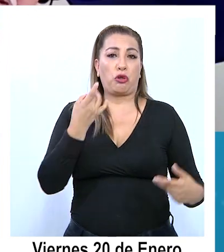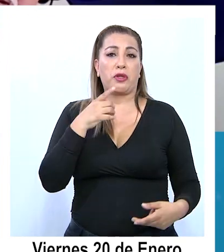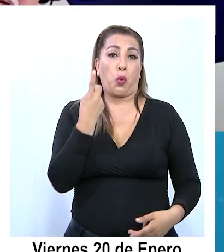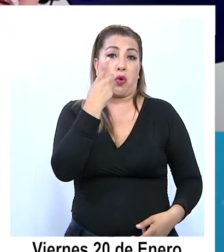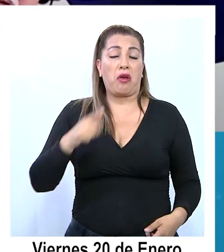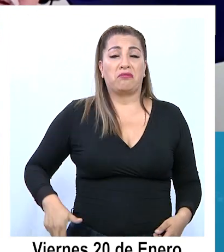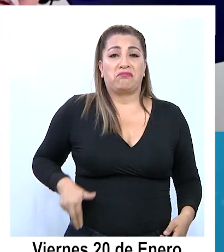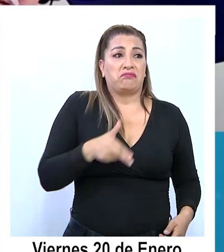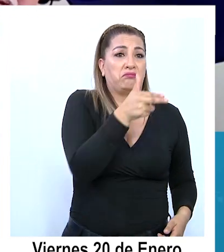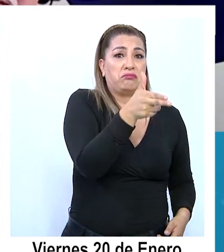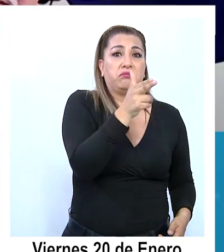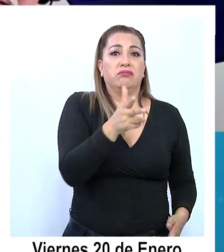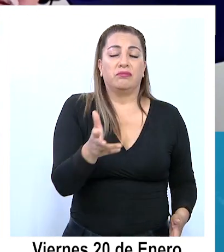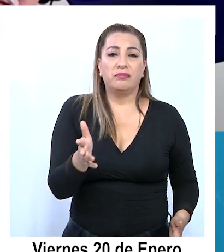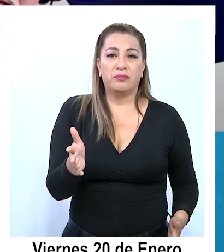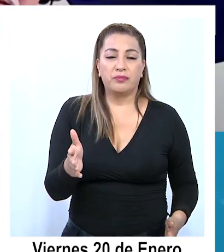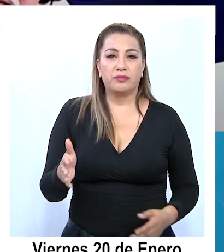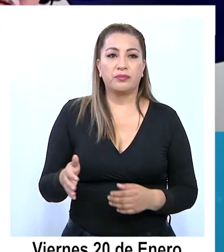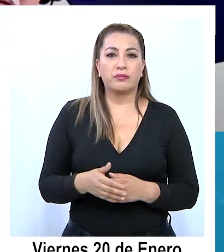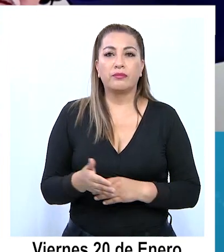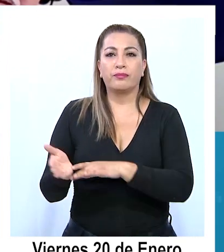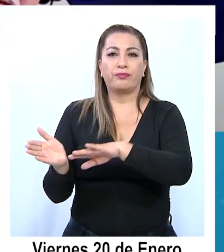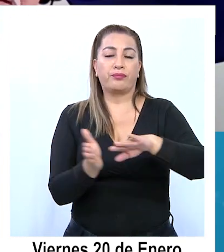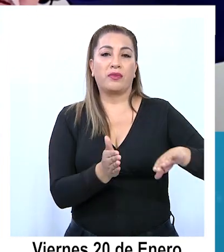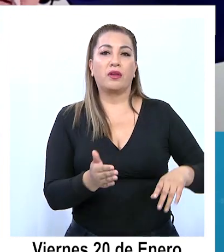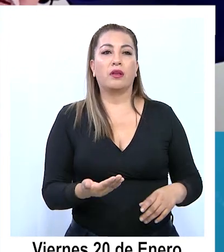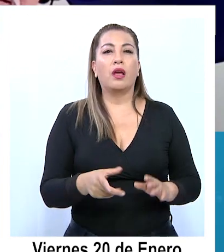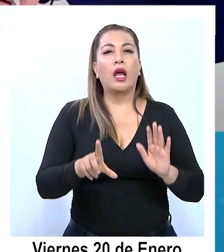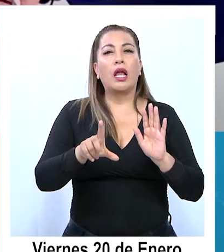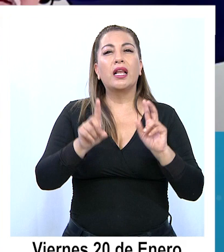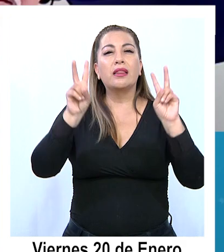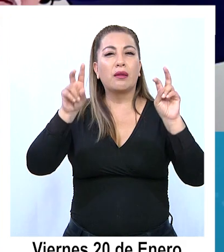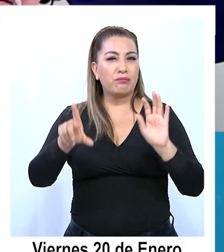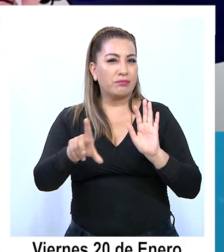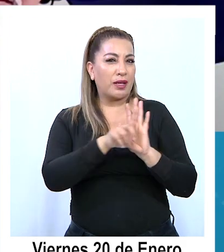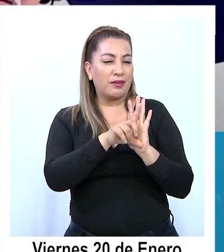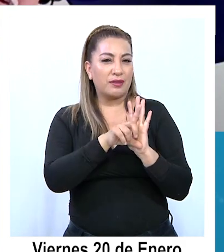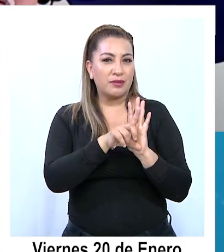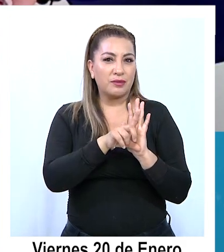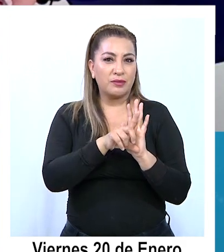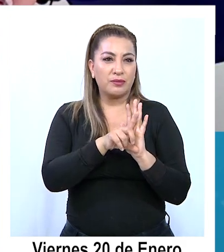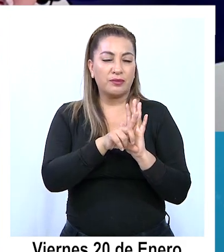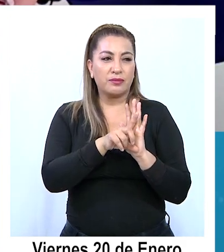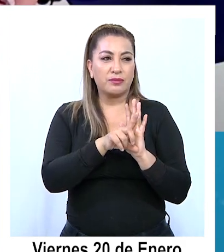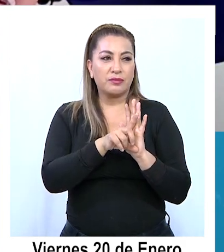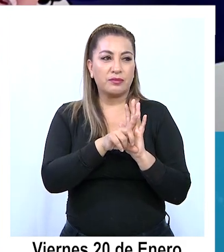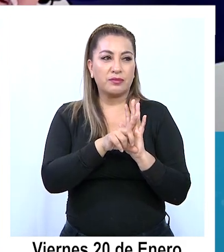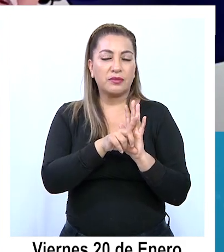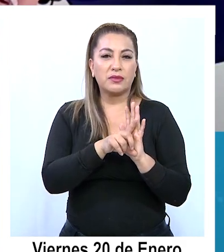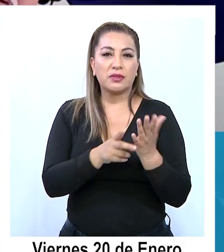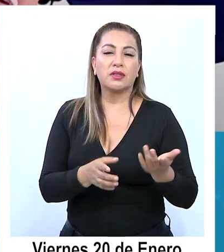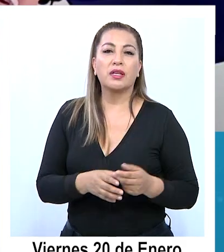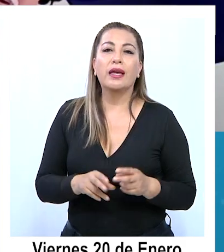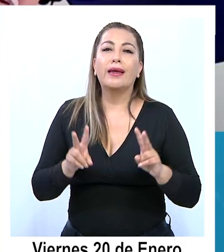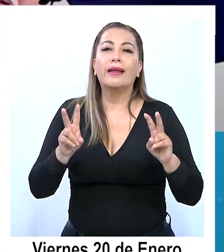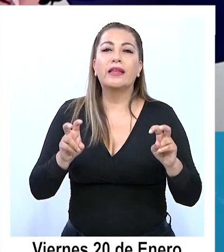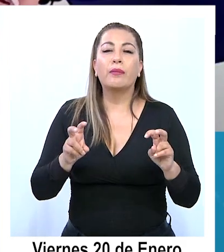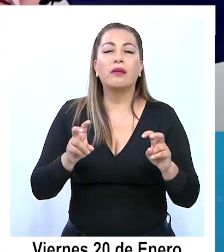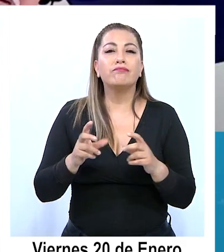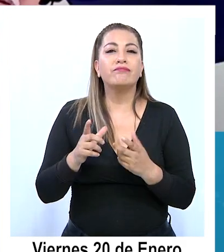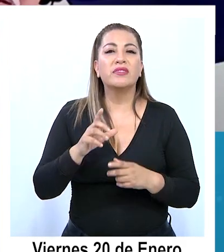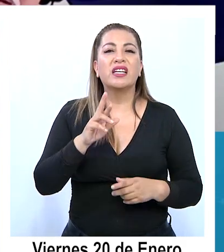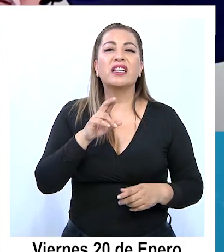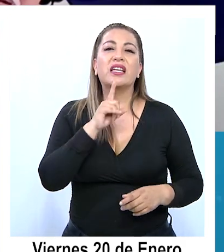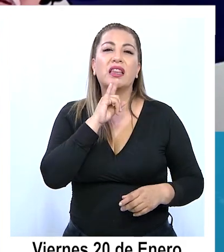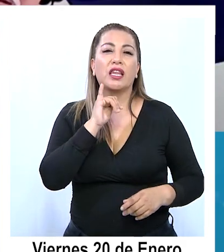Y bueno, cuando se legisló recientemente sobre la infraestructura crítica y se Uh -huh. establece,